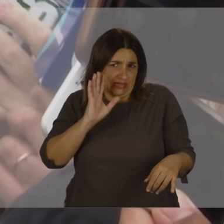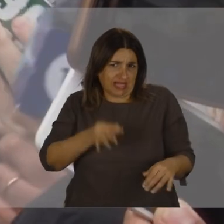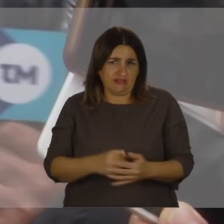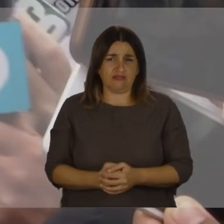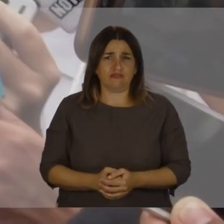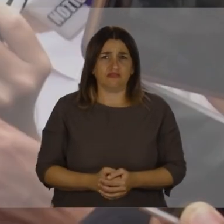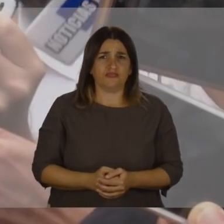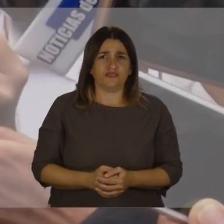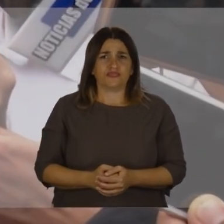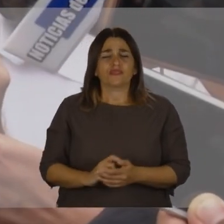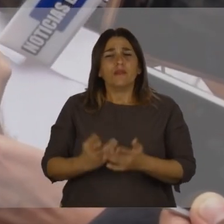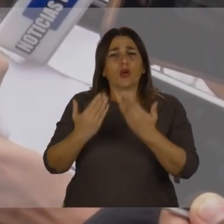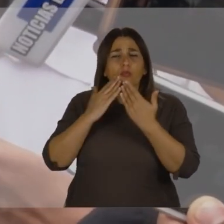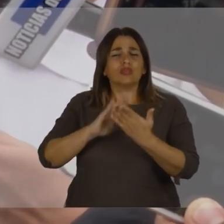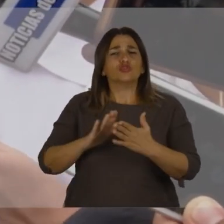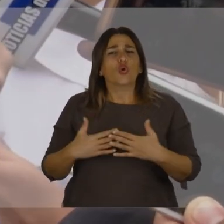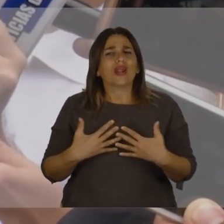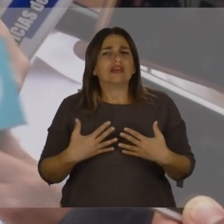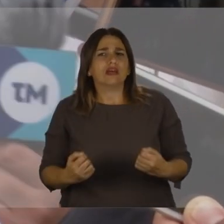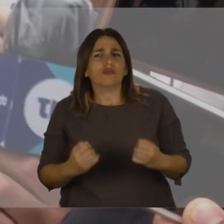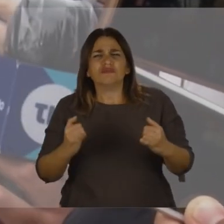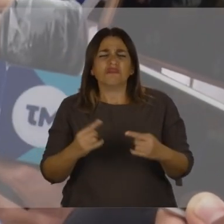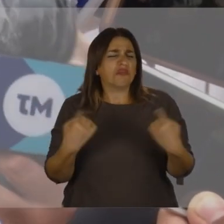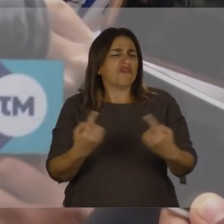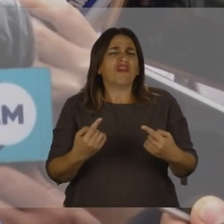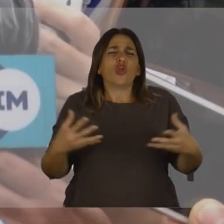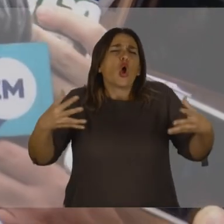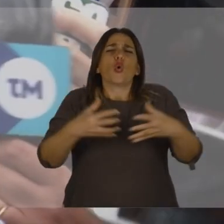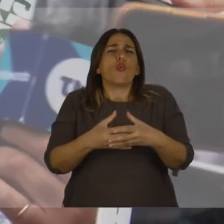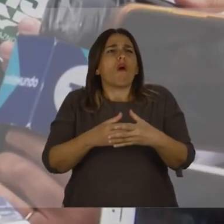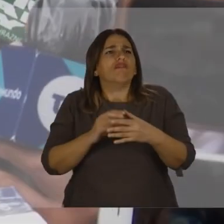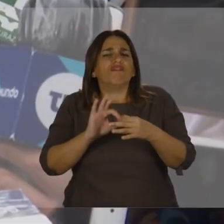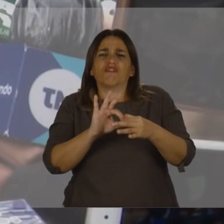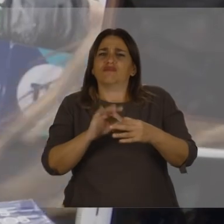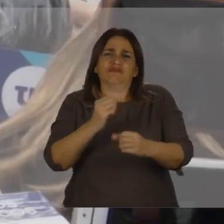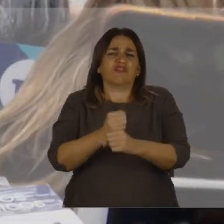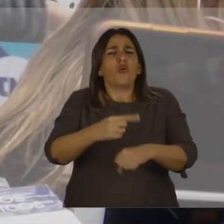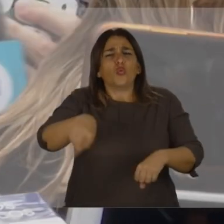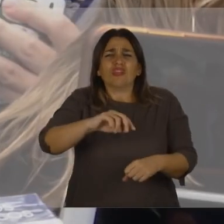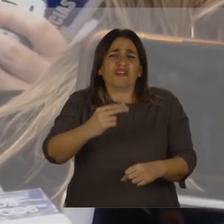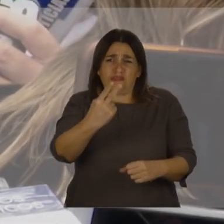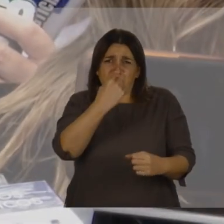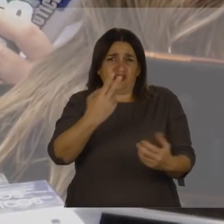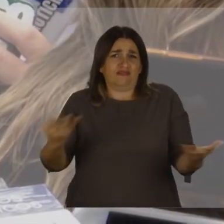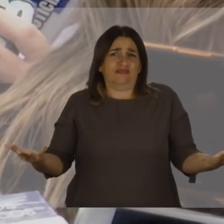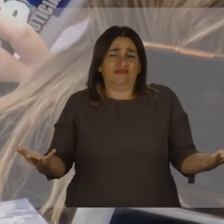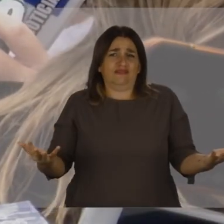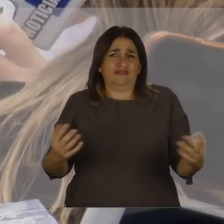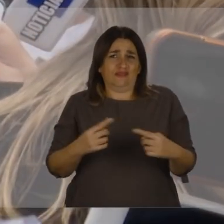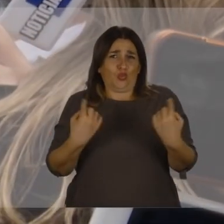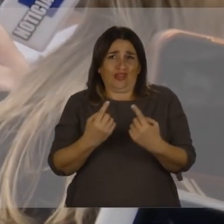¿O hay que vacunarlo? ¿Lo del salud es por algo en especial? No. ¿Está bien? Sí, está perfecto. ¿Funciona como...? Sí, bueno, usted lo ve mejor